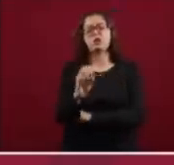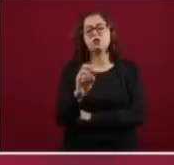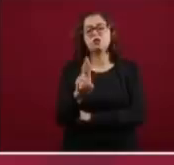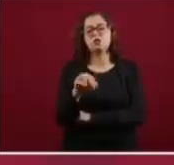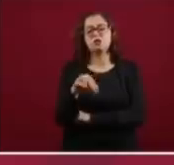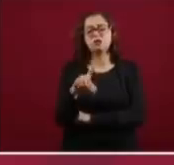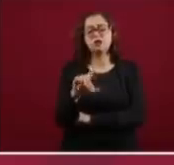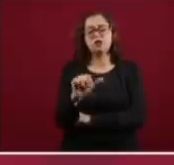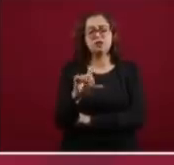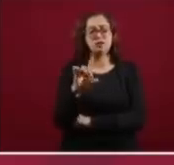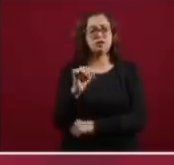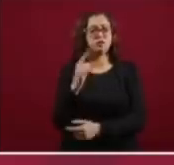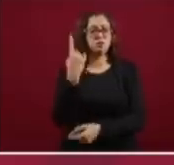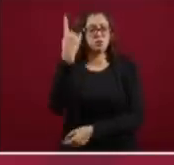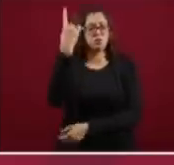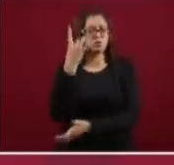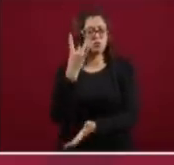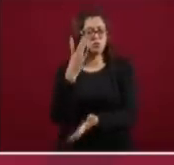luego